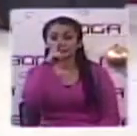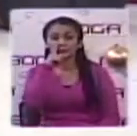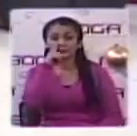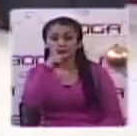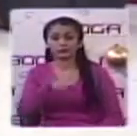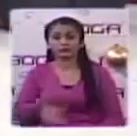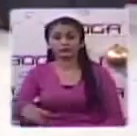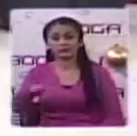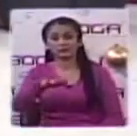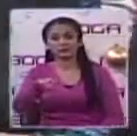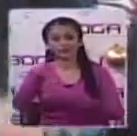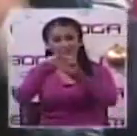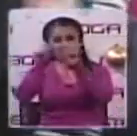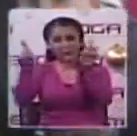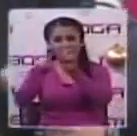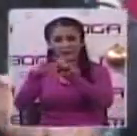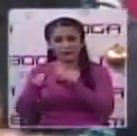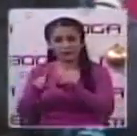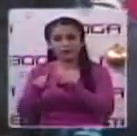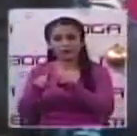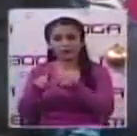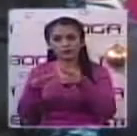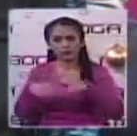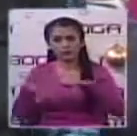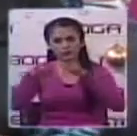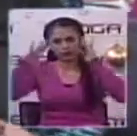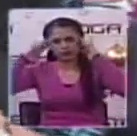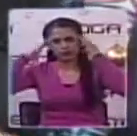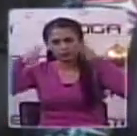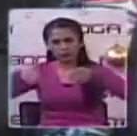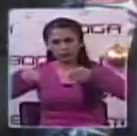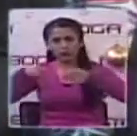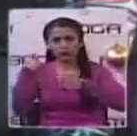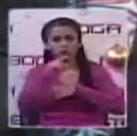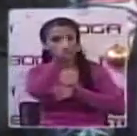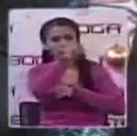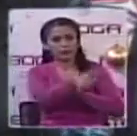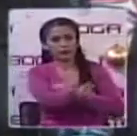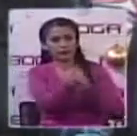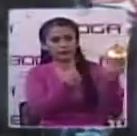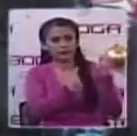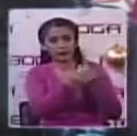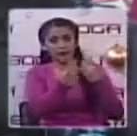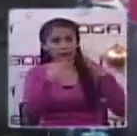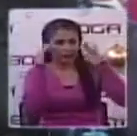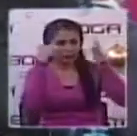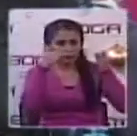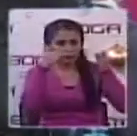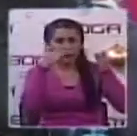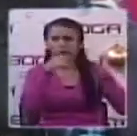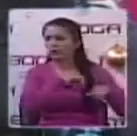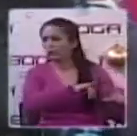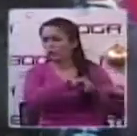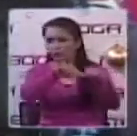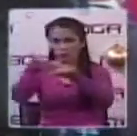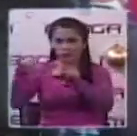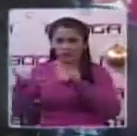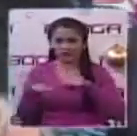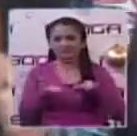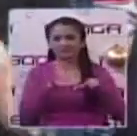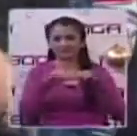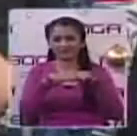no es importante los clientes, también ahora es importante ¿quién? Mi público interno, ¿no? Entonces, ahora ya pasamos a